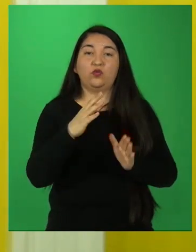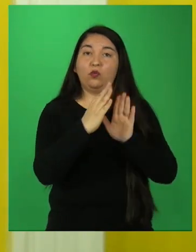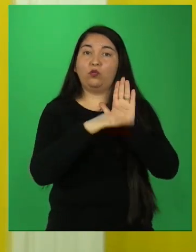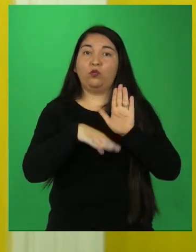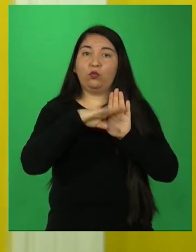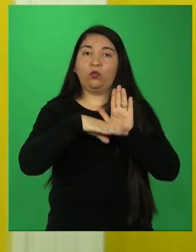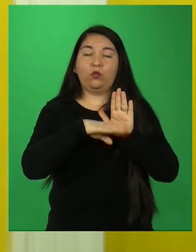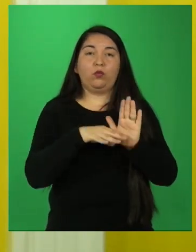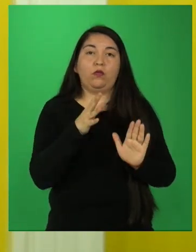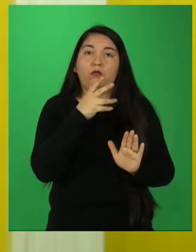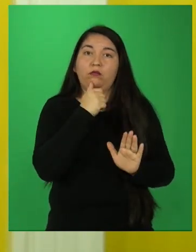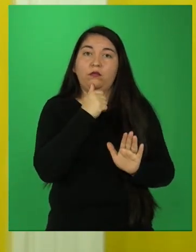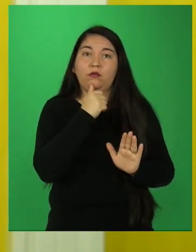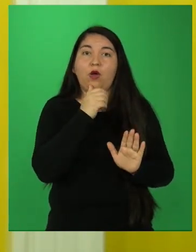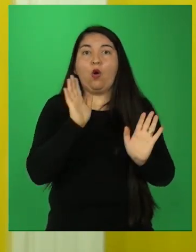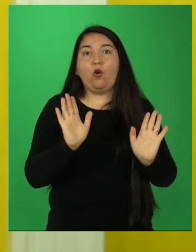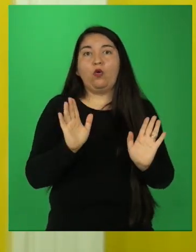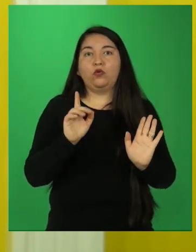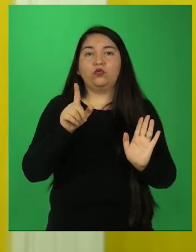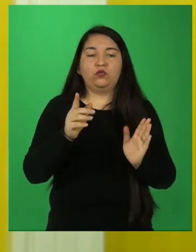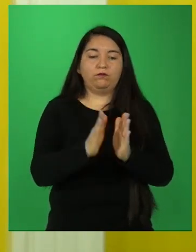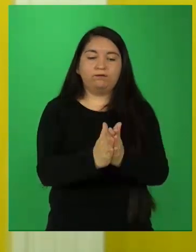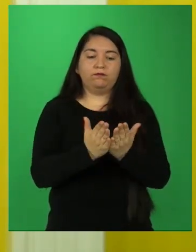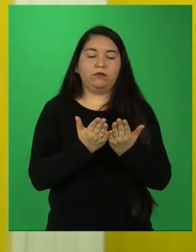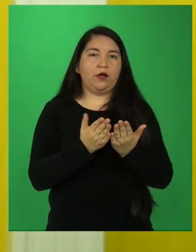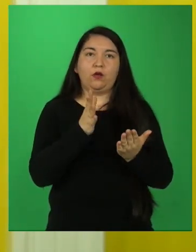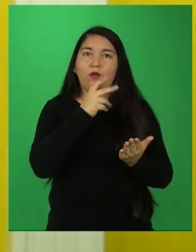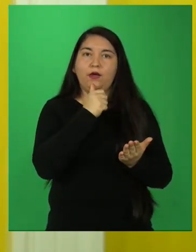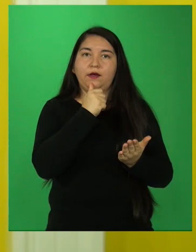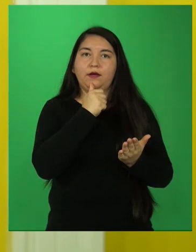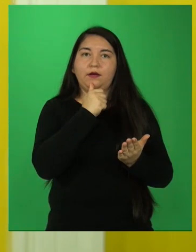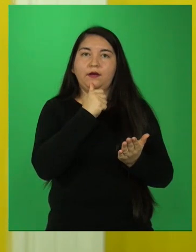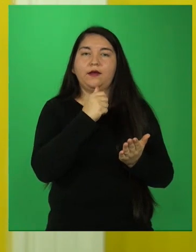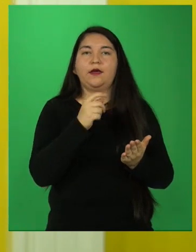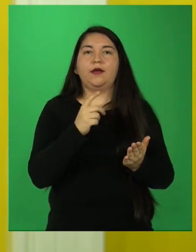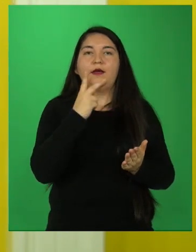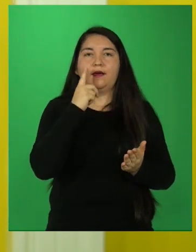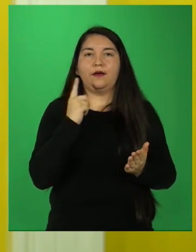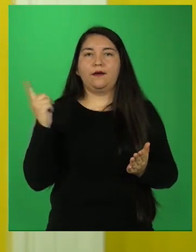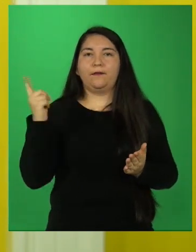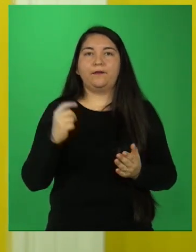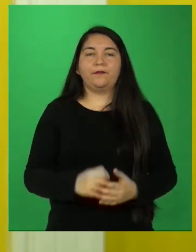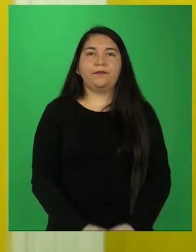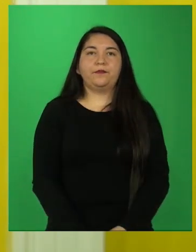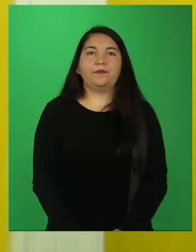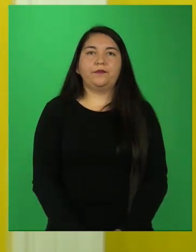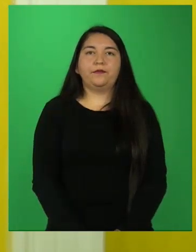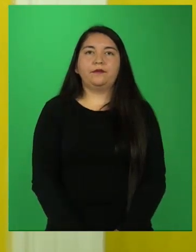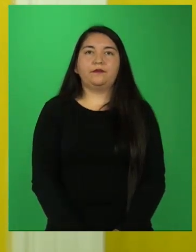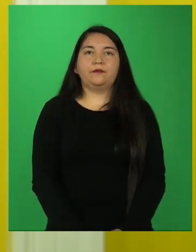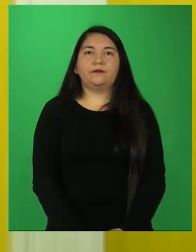o si no la tiene física, ingresen a curriculumnacional.cl